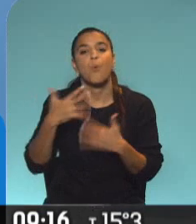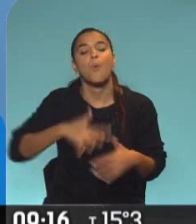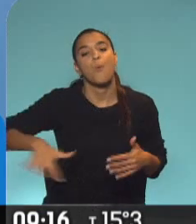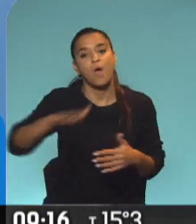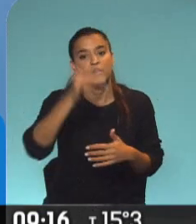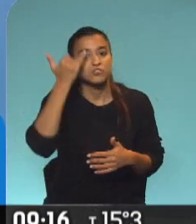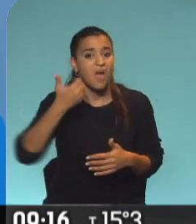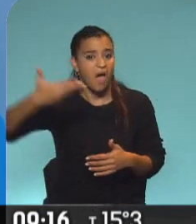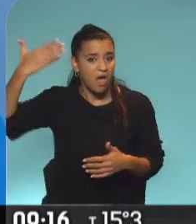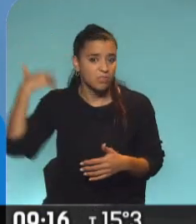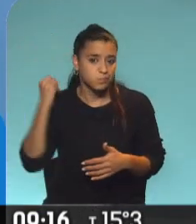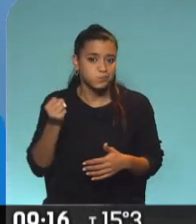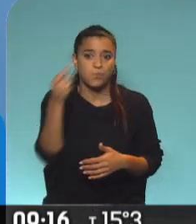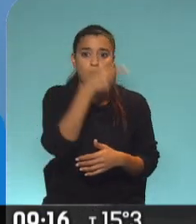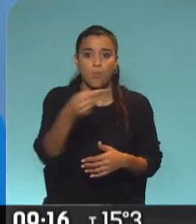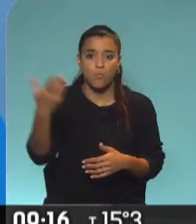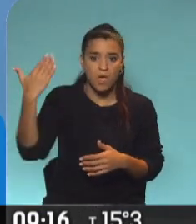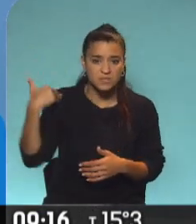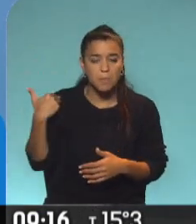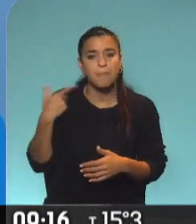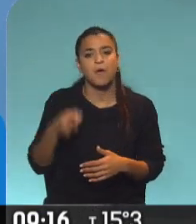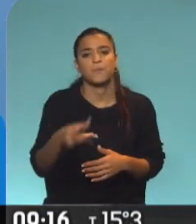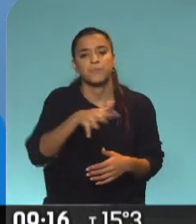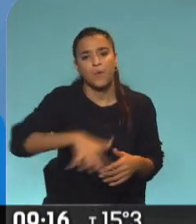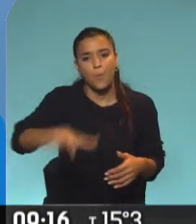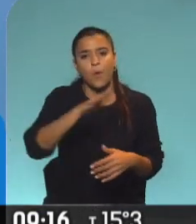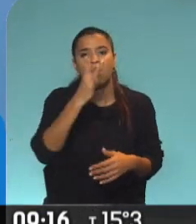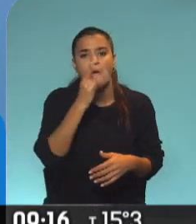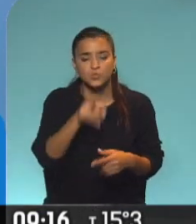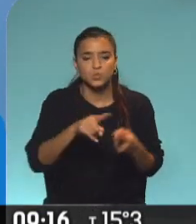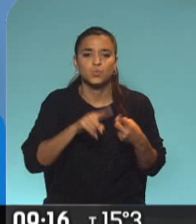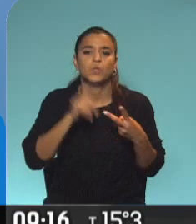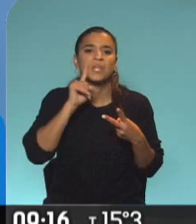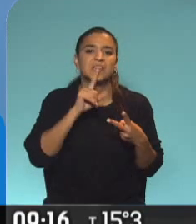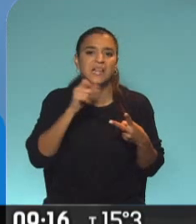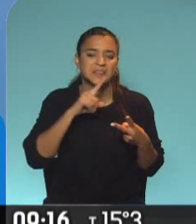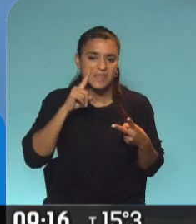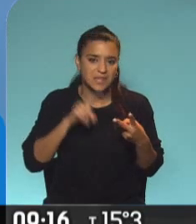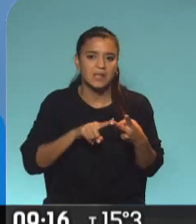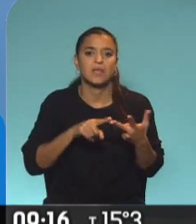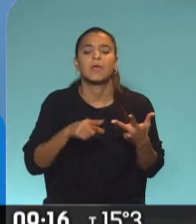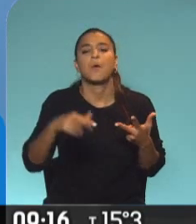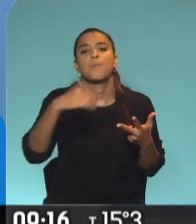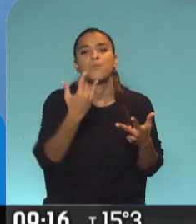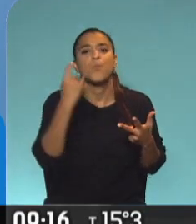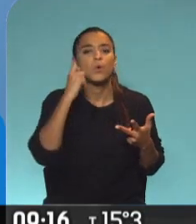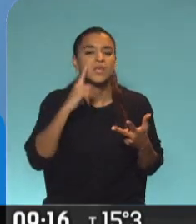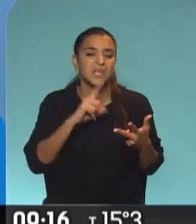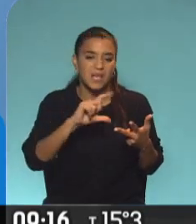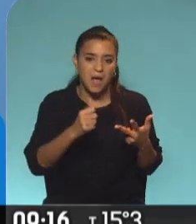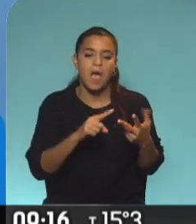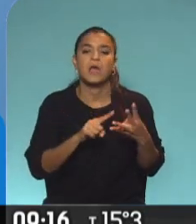ha implementado hace unas semanas, tanto en el barrio Azul, en Itatí, en el barrio Padre Mujica y en